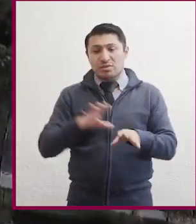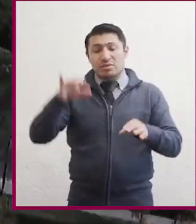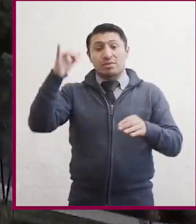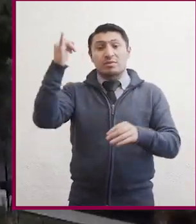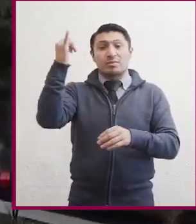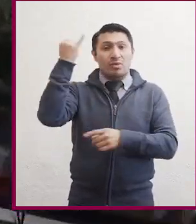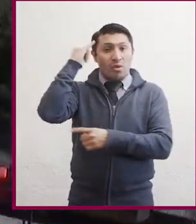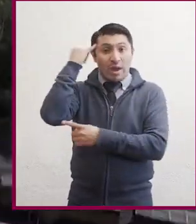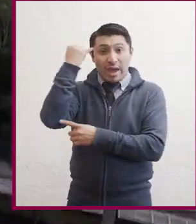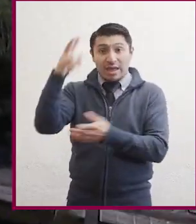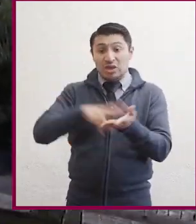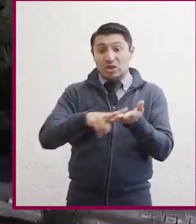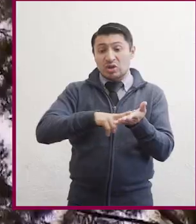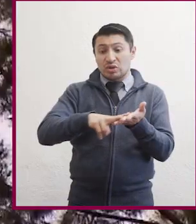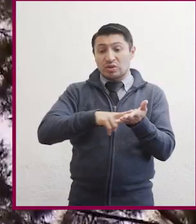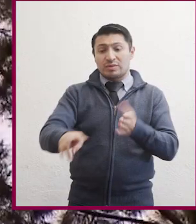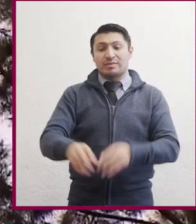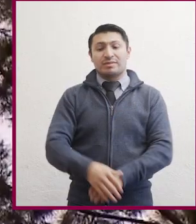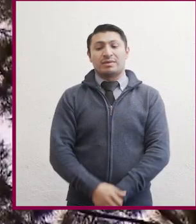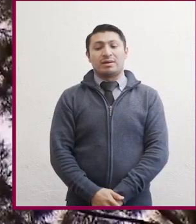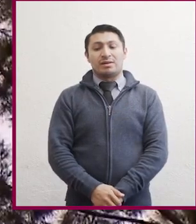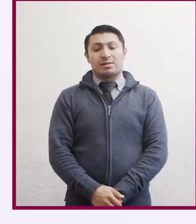colocados los Indios Verdes.